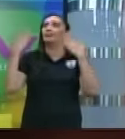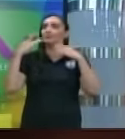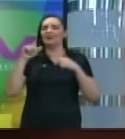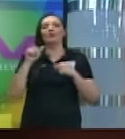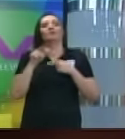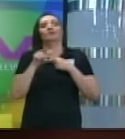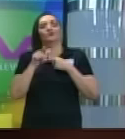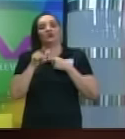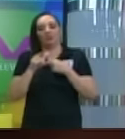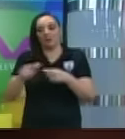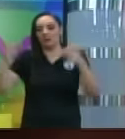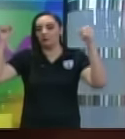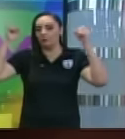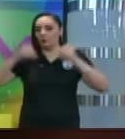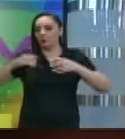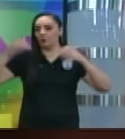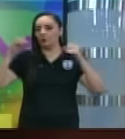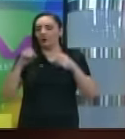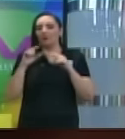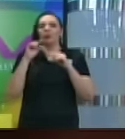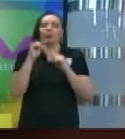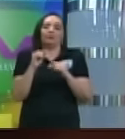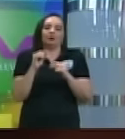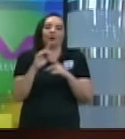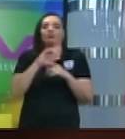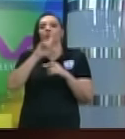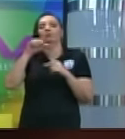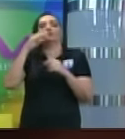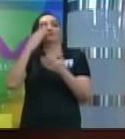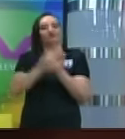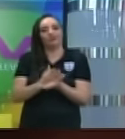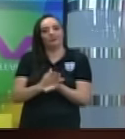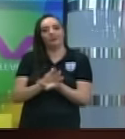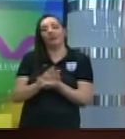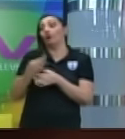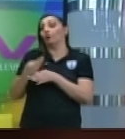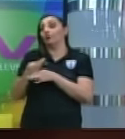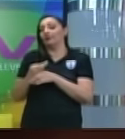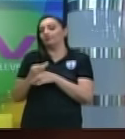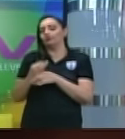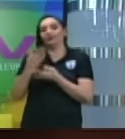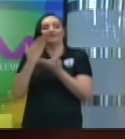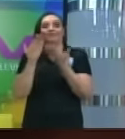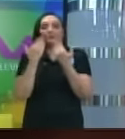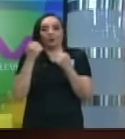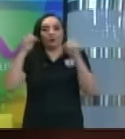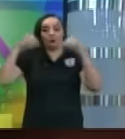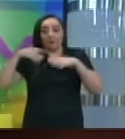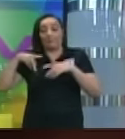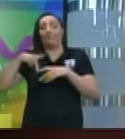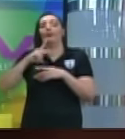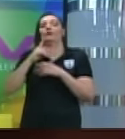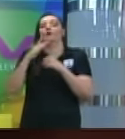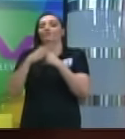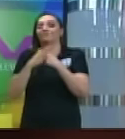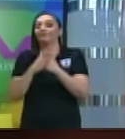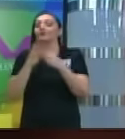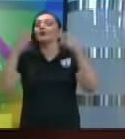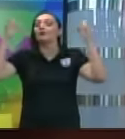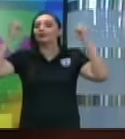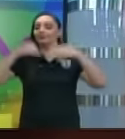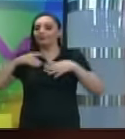para que sigamos teniendo lluvias en lapsos. Se ha retirado la actividad de lluvia en los últimos minutos, pero esta puede regresar. También se ha visto